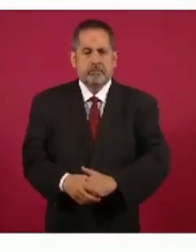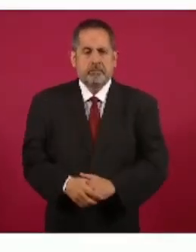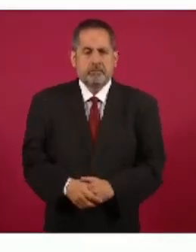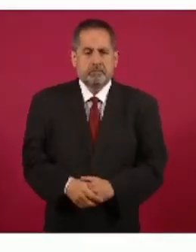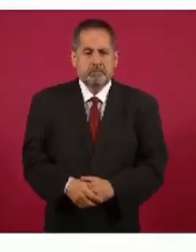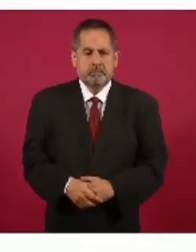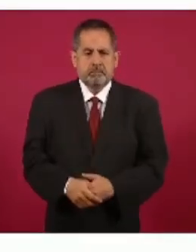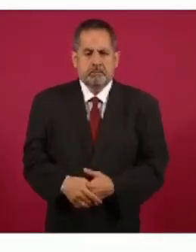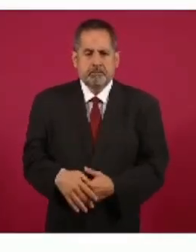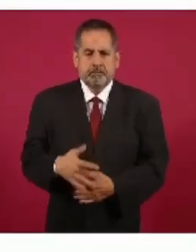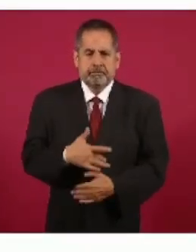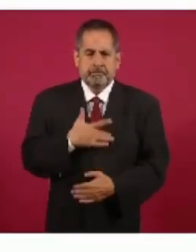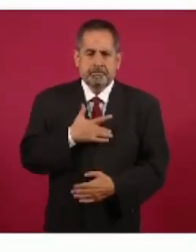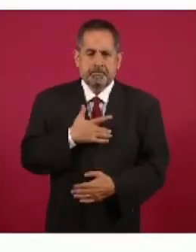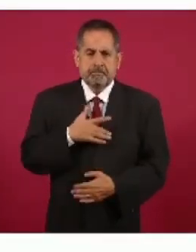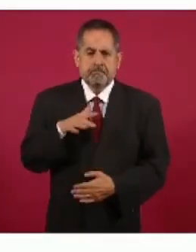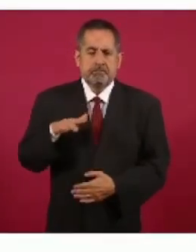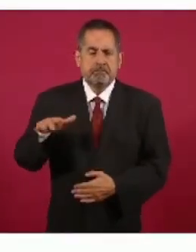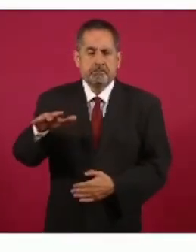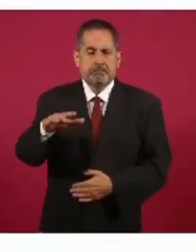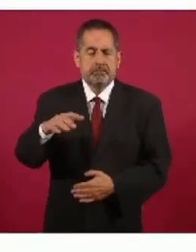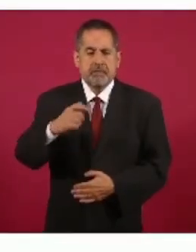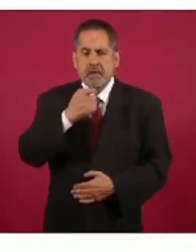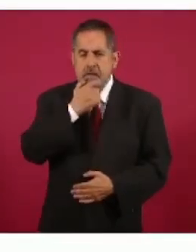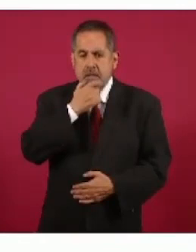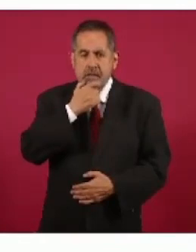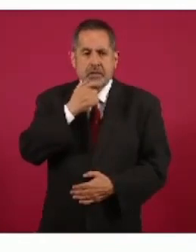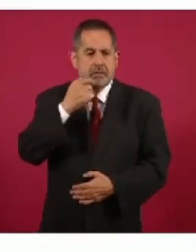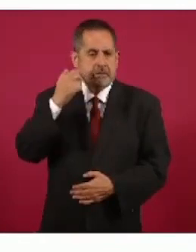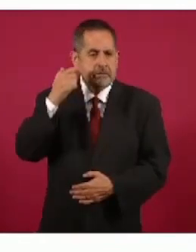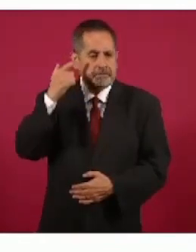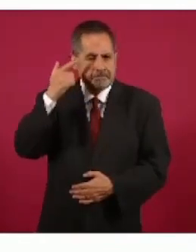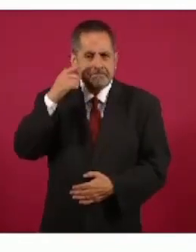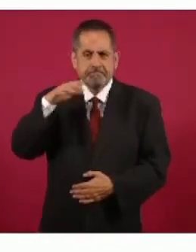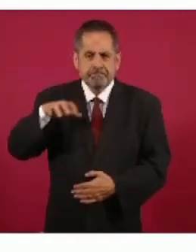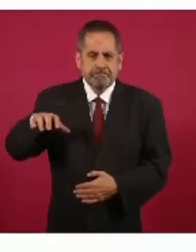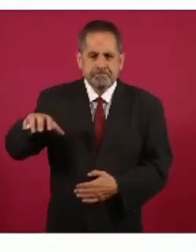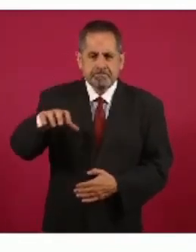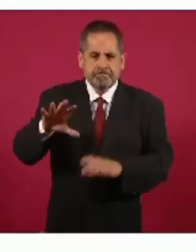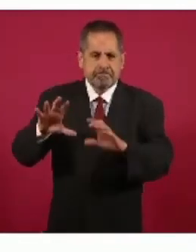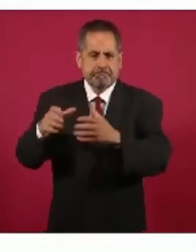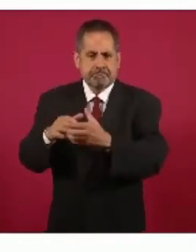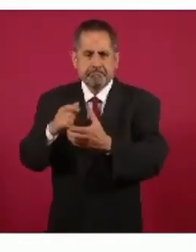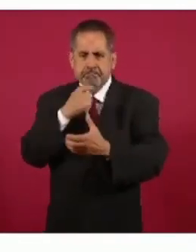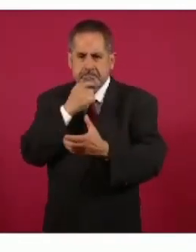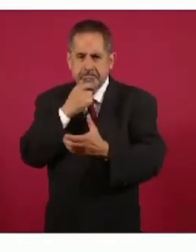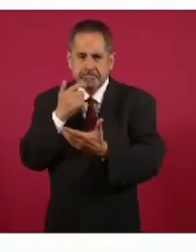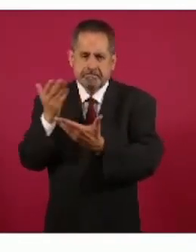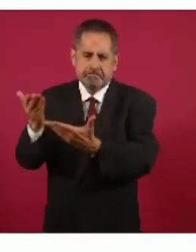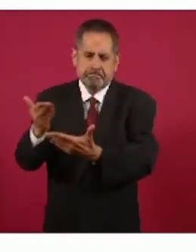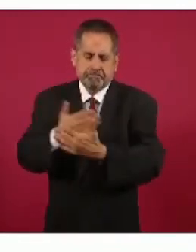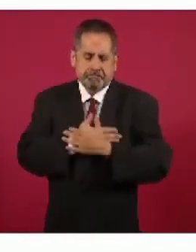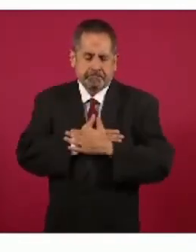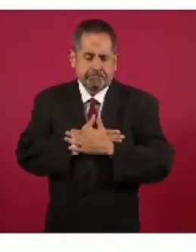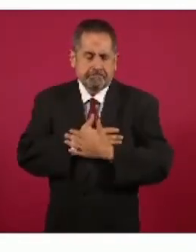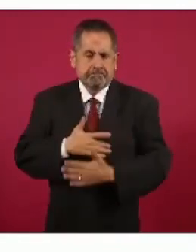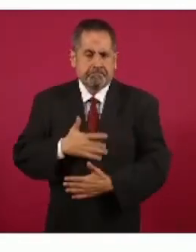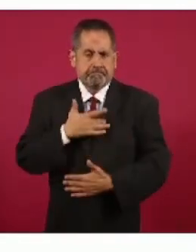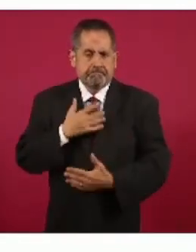Envío mis condolencias a los pueblos del Reino Unido por el fallecimiento de la reina